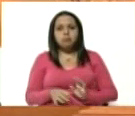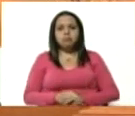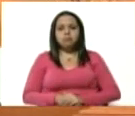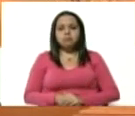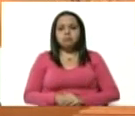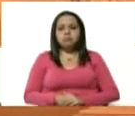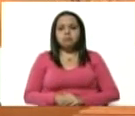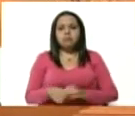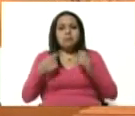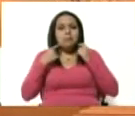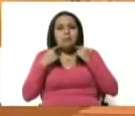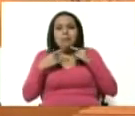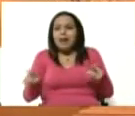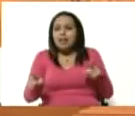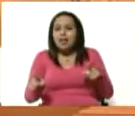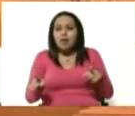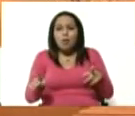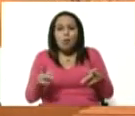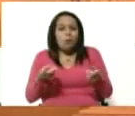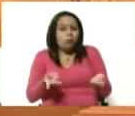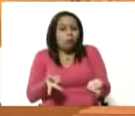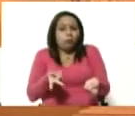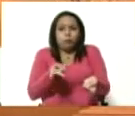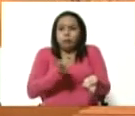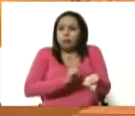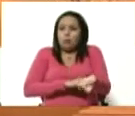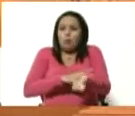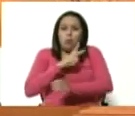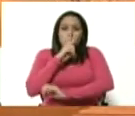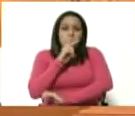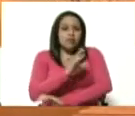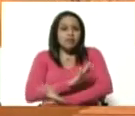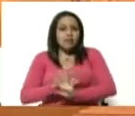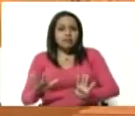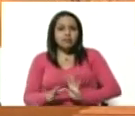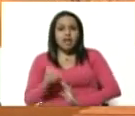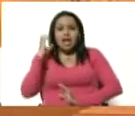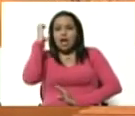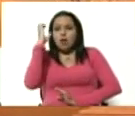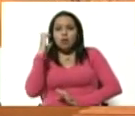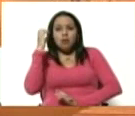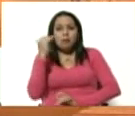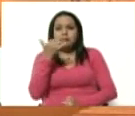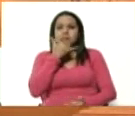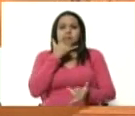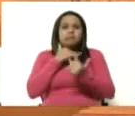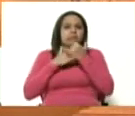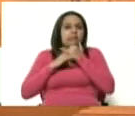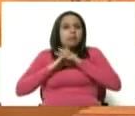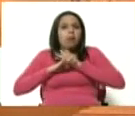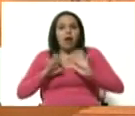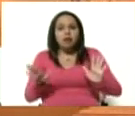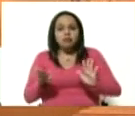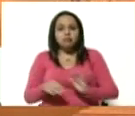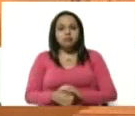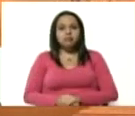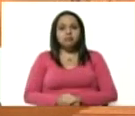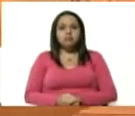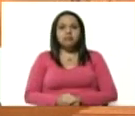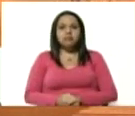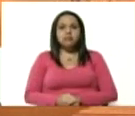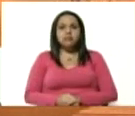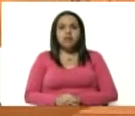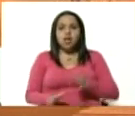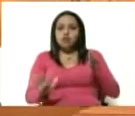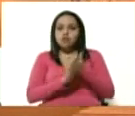Fracasaron estrepitosamente, aplastantemente. Europa ha fracasado con el